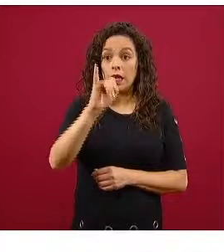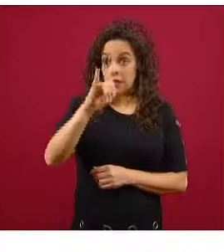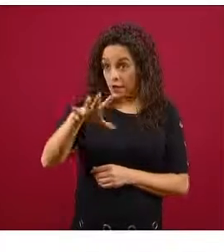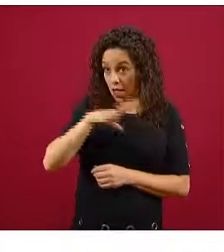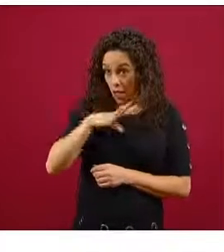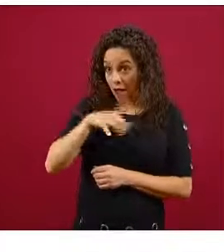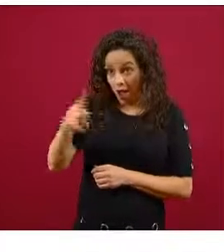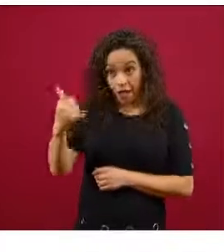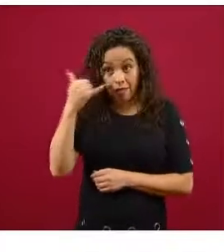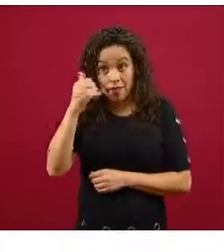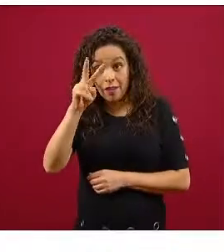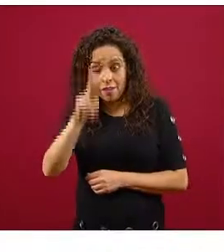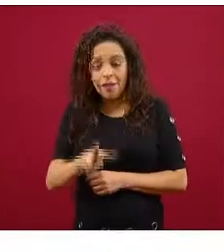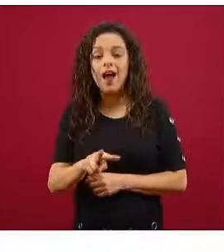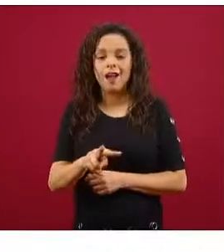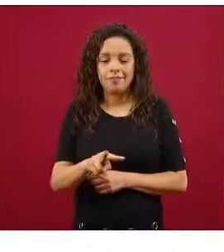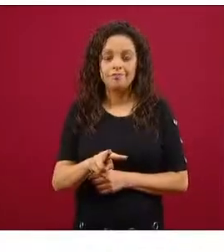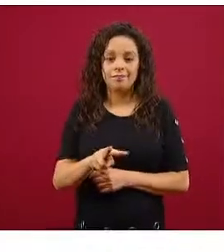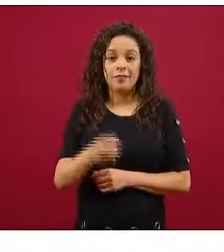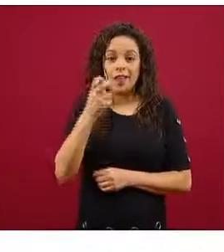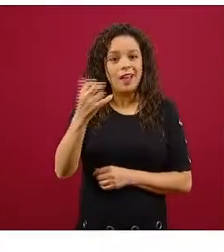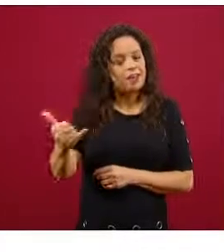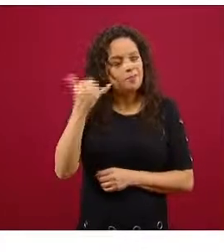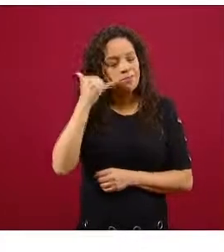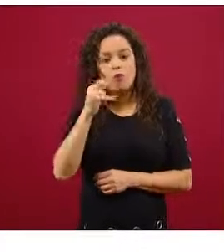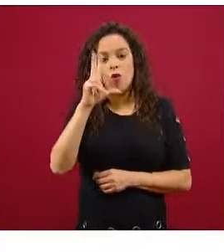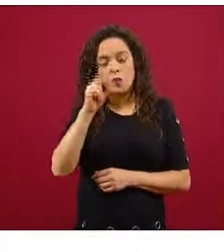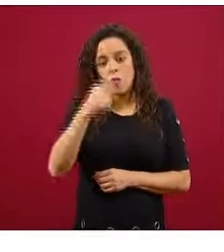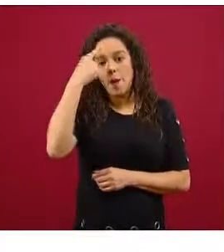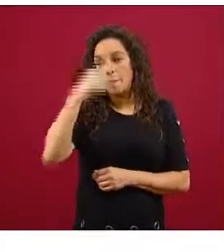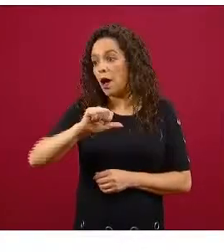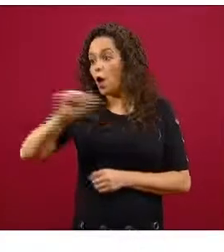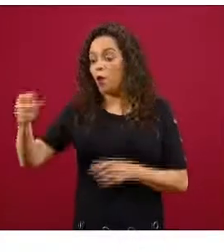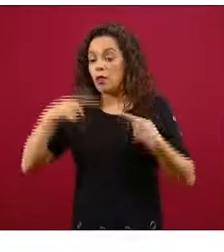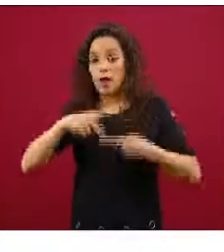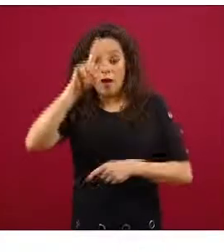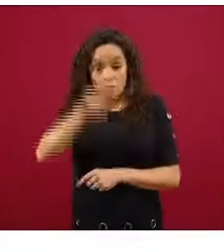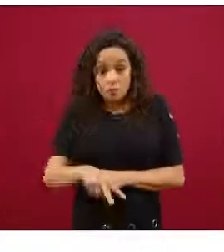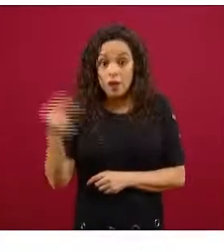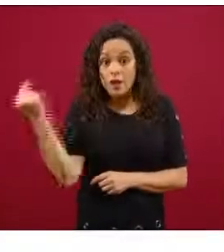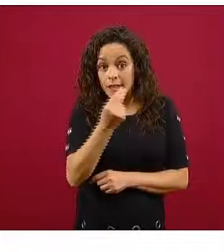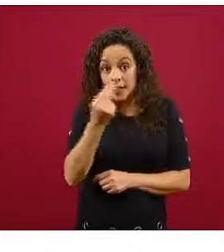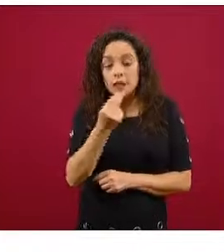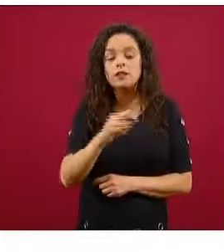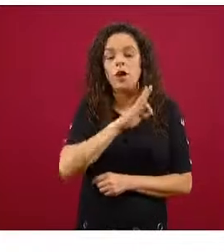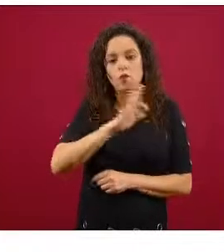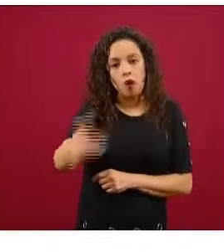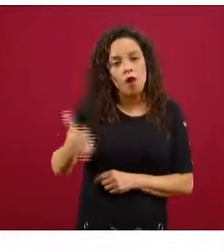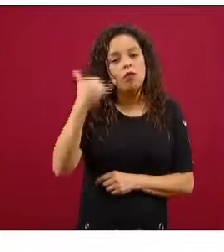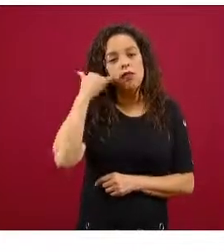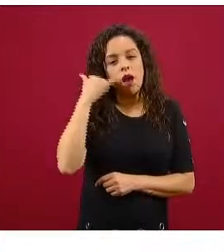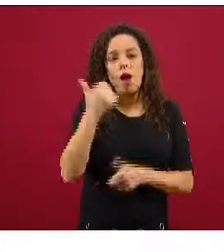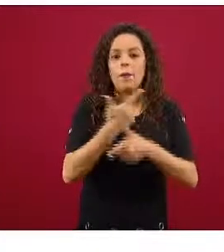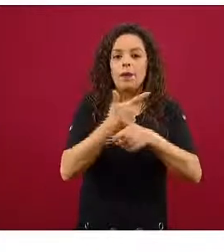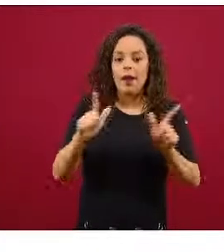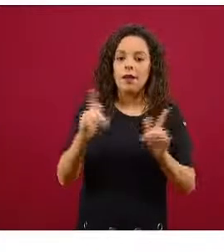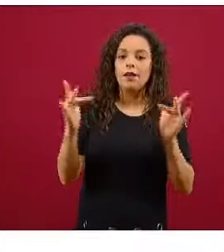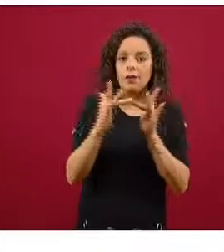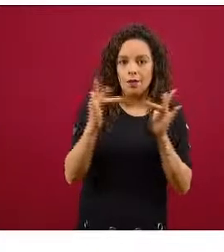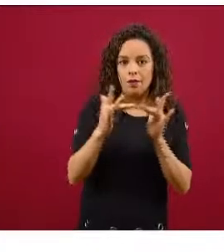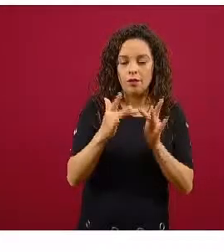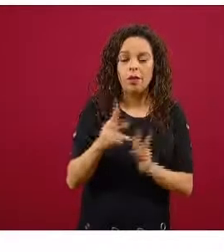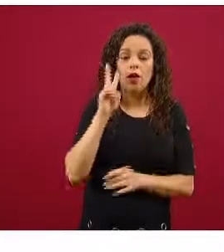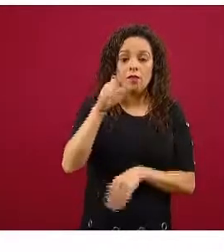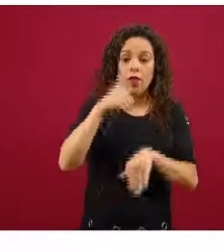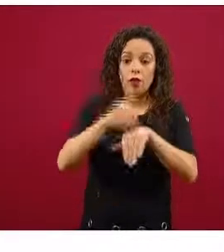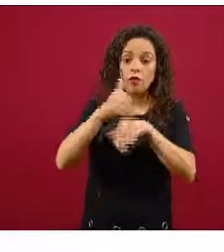pido que no hagamos esto para permitir que la atención y el objeto para el cual está